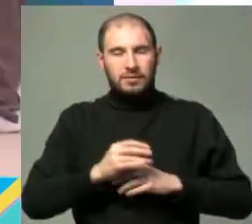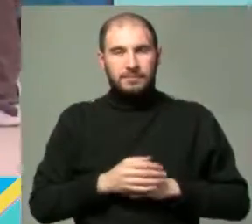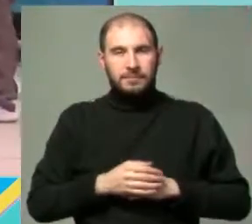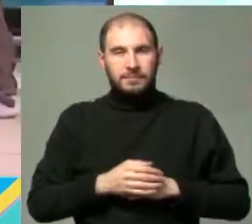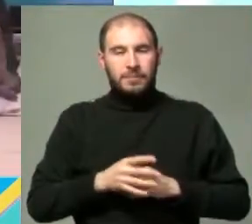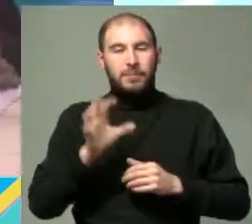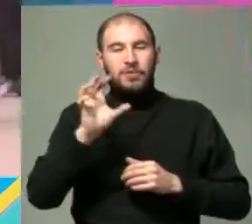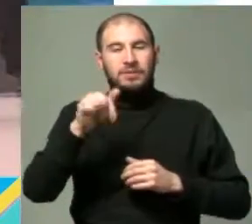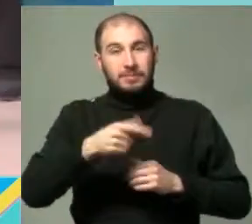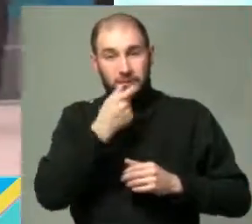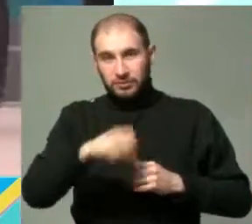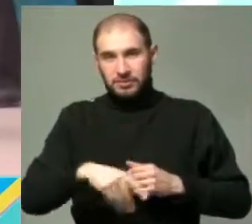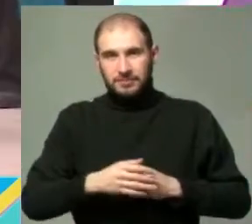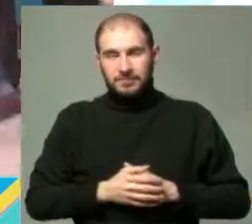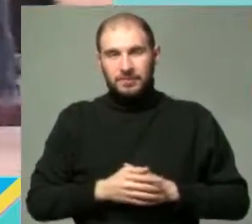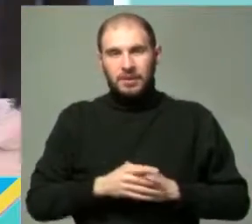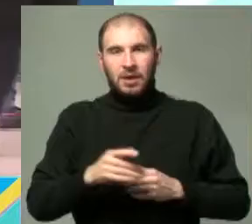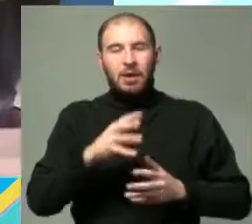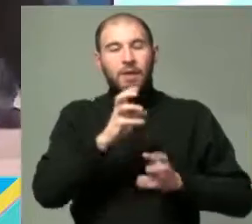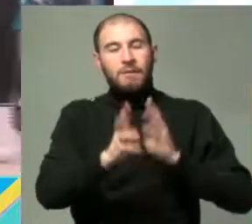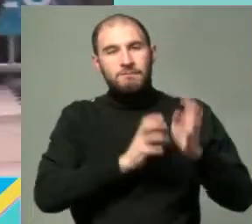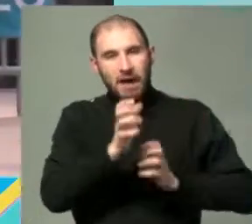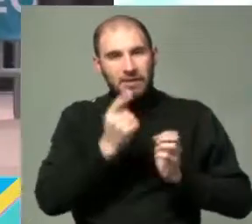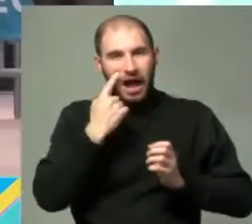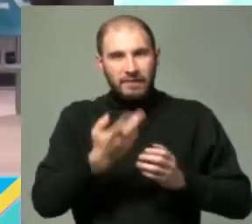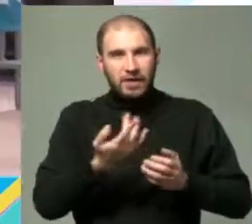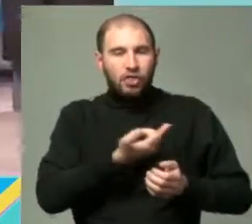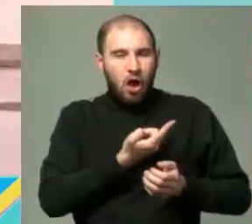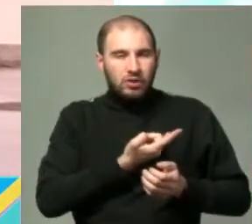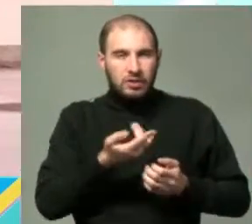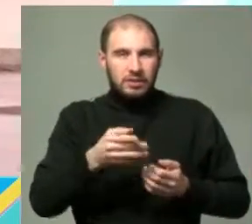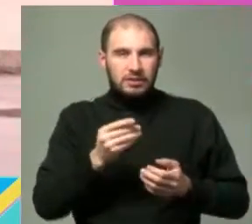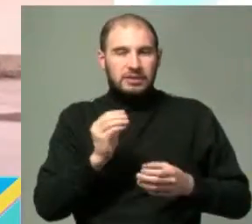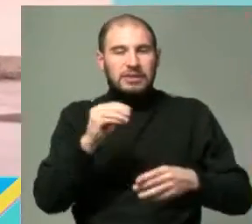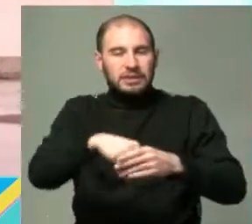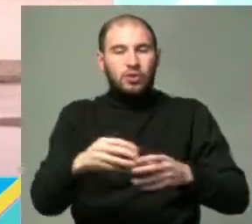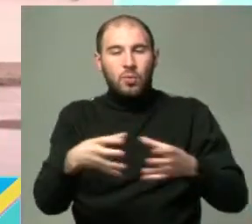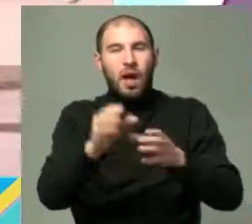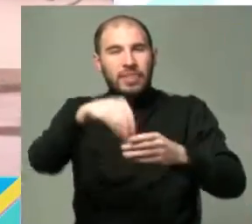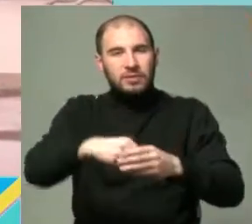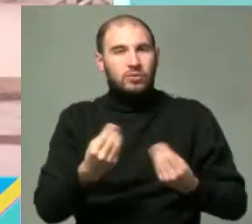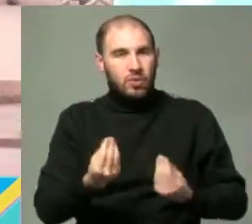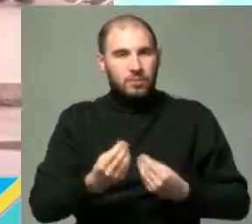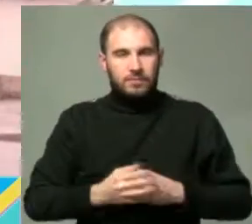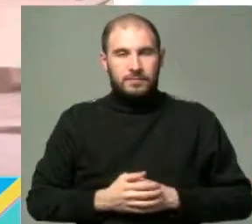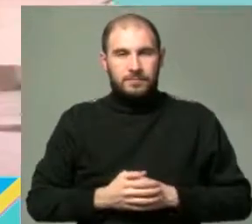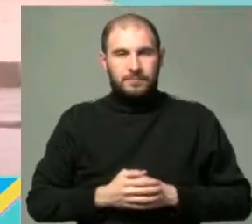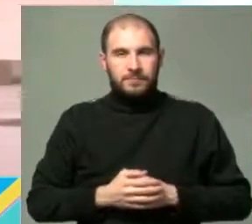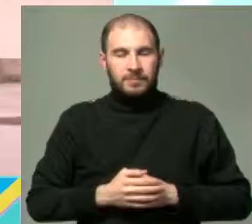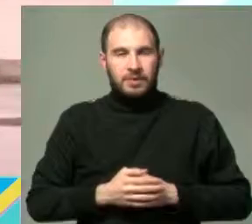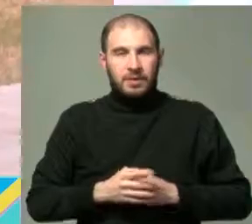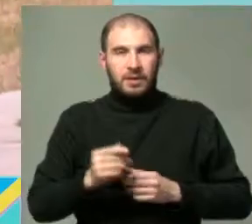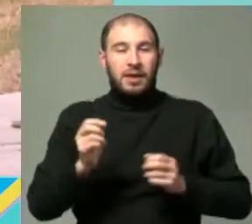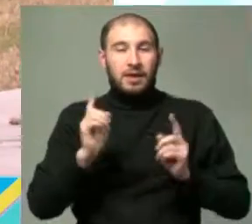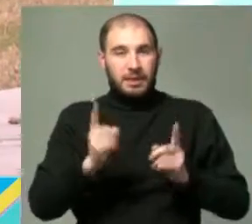en una provincia como Mendoza tus matrices productivas, ver dónde uno puede insertarse en esos grupos. Obviamente, un poco